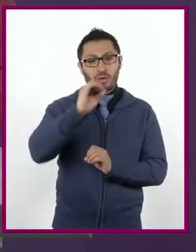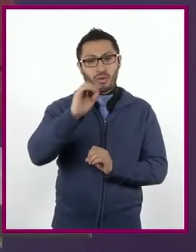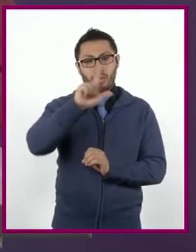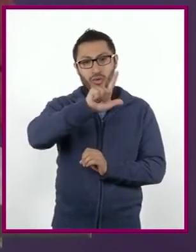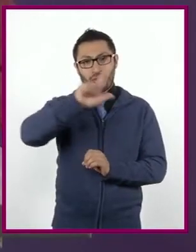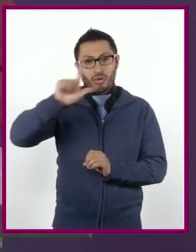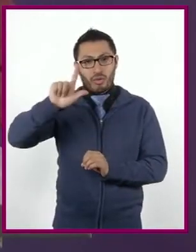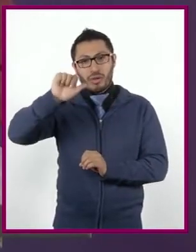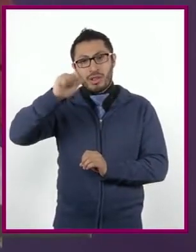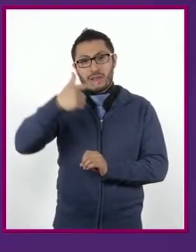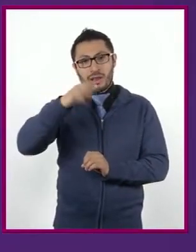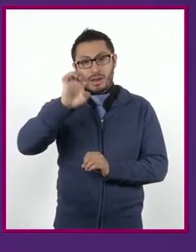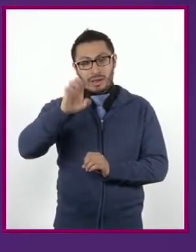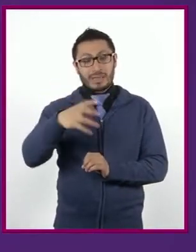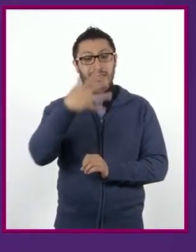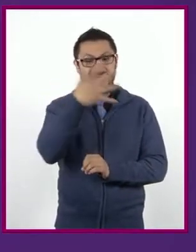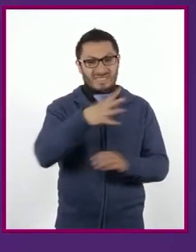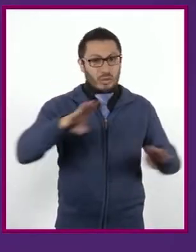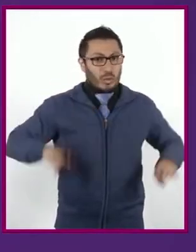propiedades intensivas.